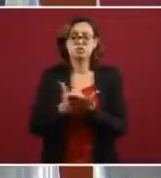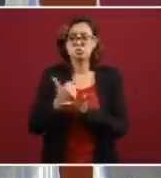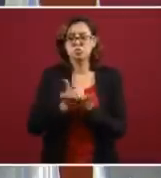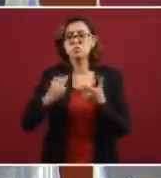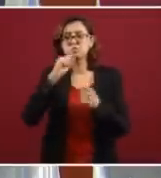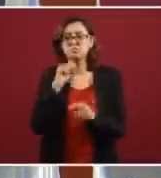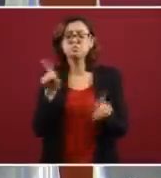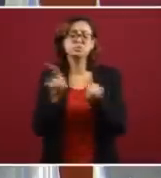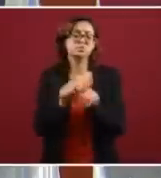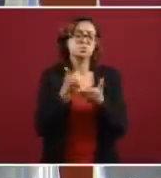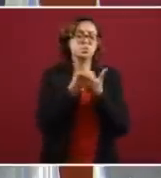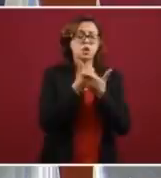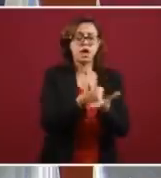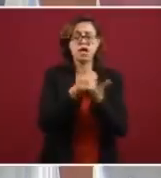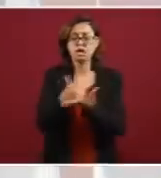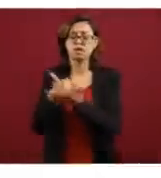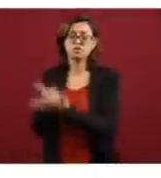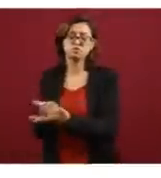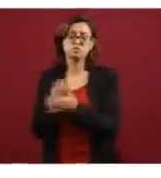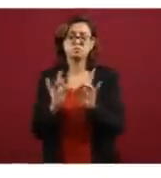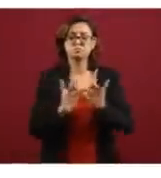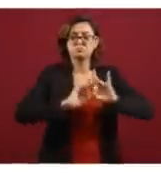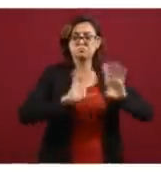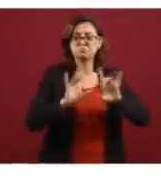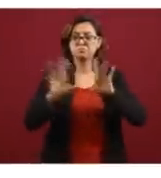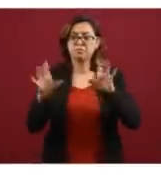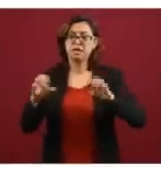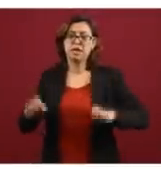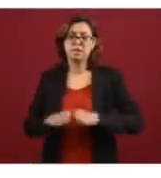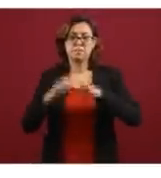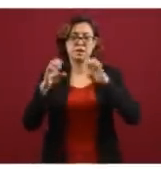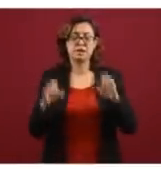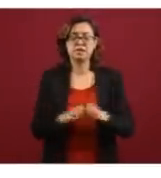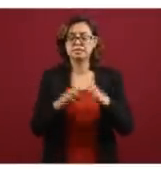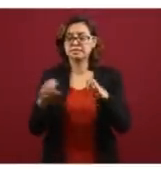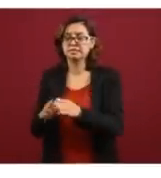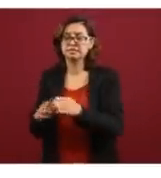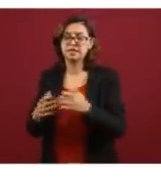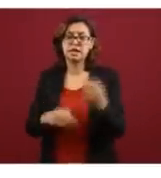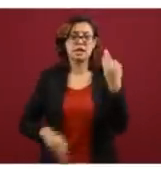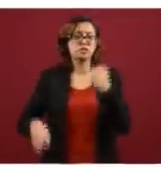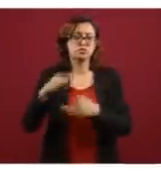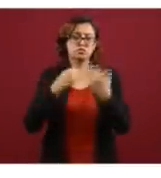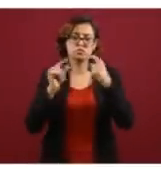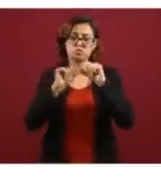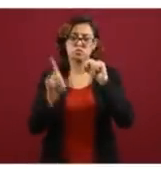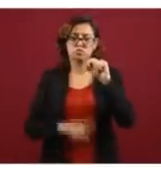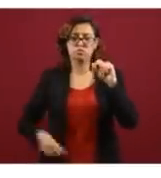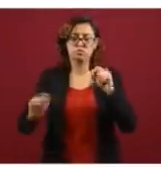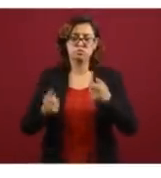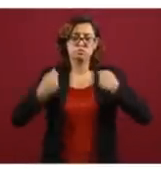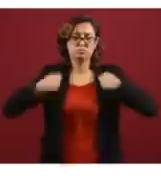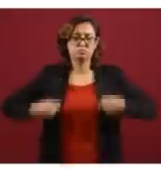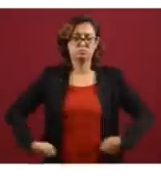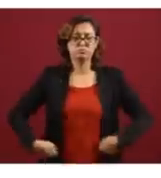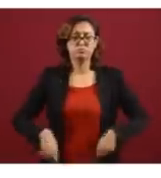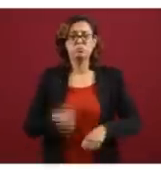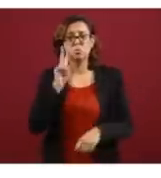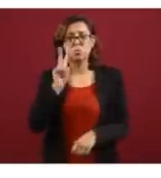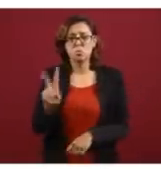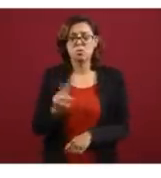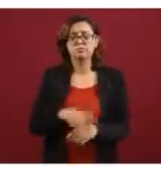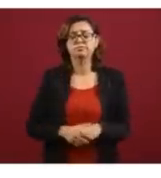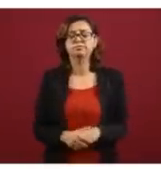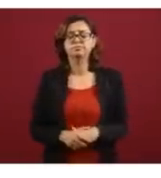también auxilian a la población en labores de emergencia y desastre en todo el territorio.